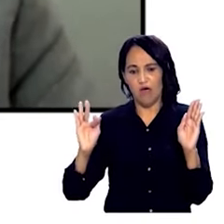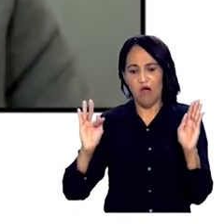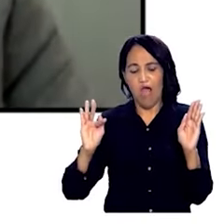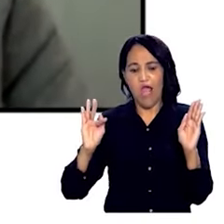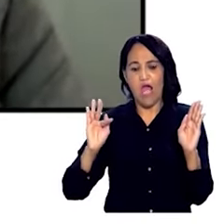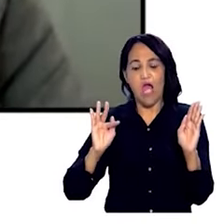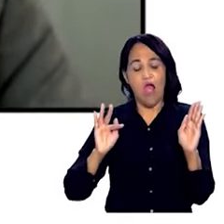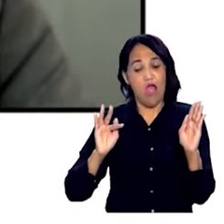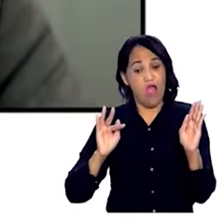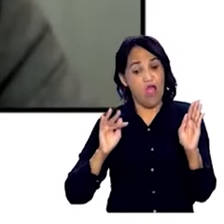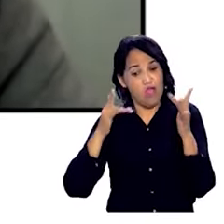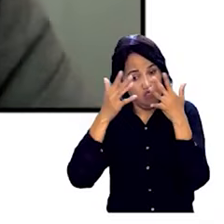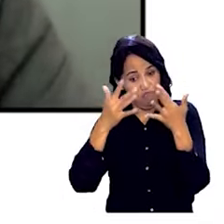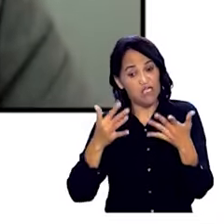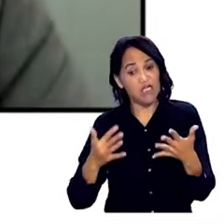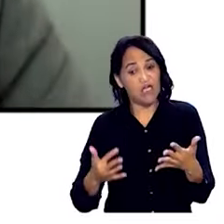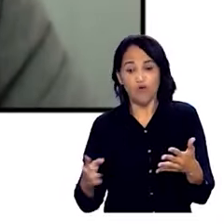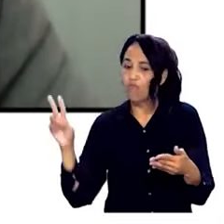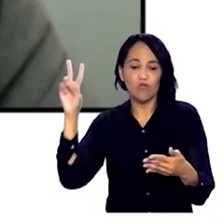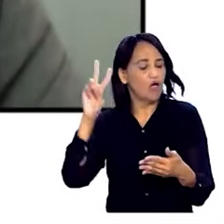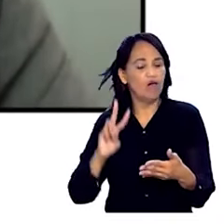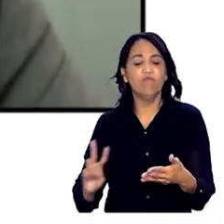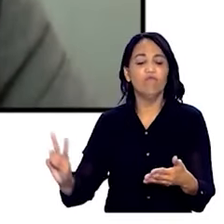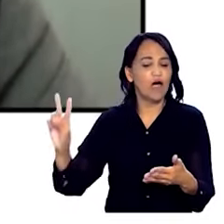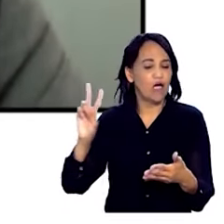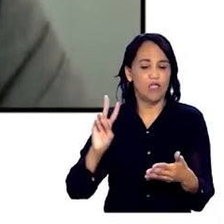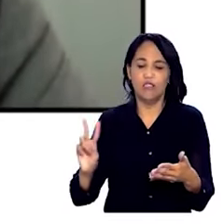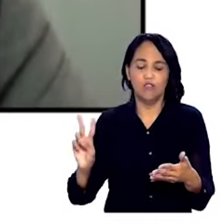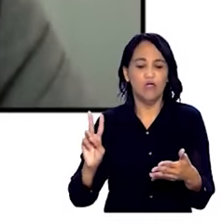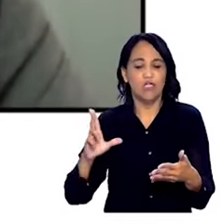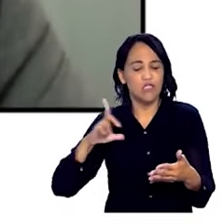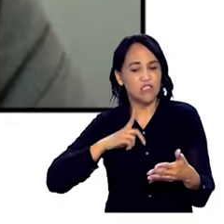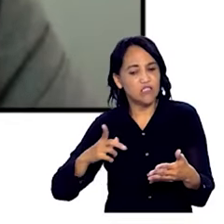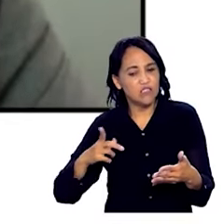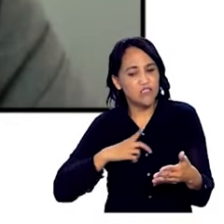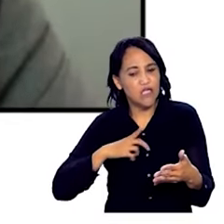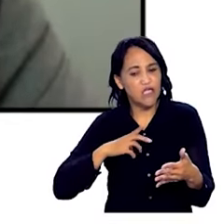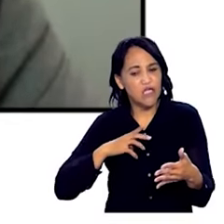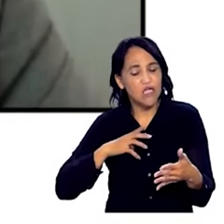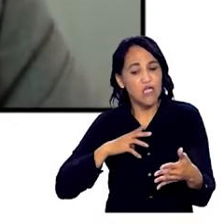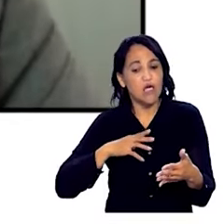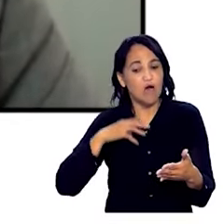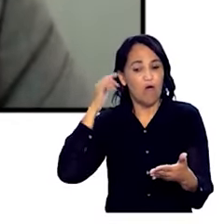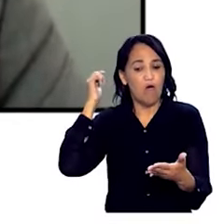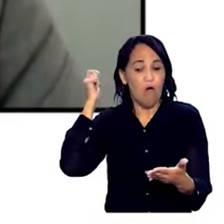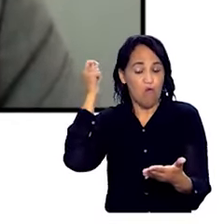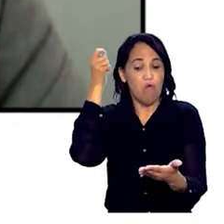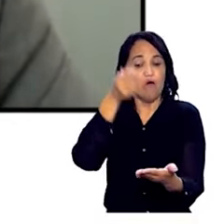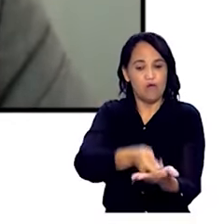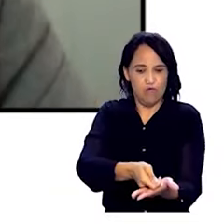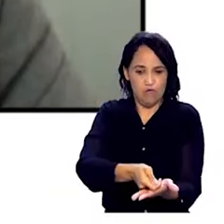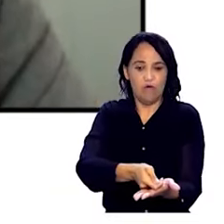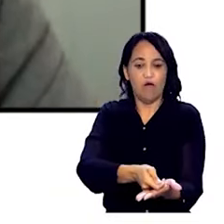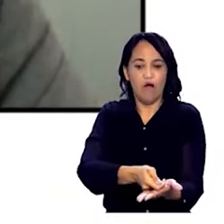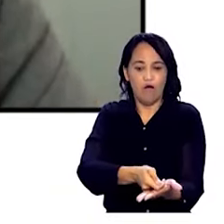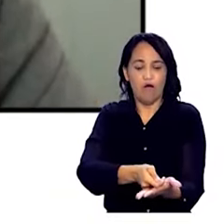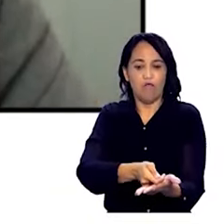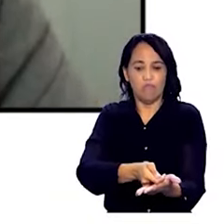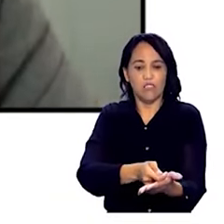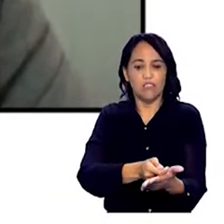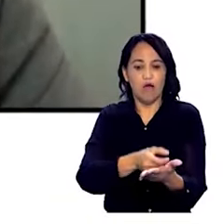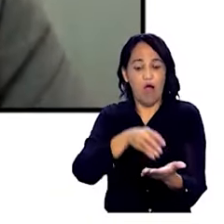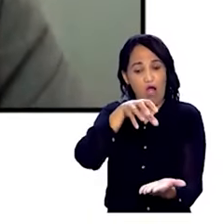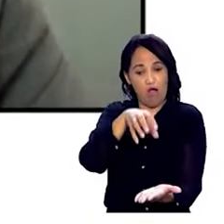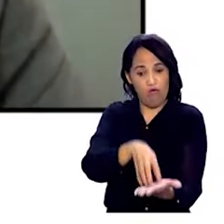una fun se podría denominar a gusta que digamos esto per como estamos en Extra jurisic Voy